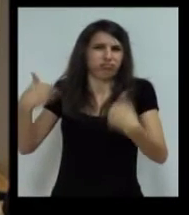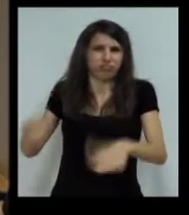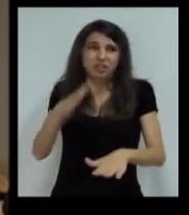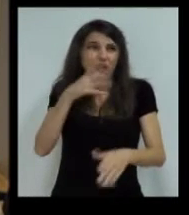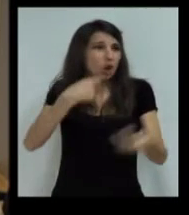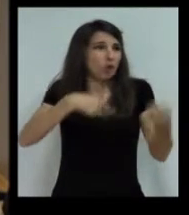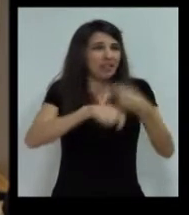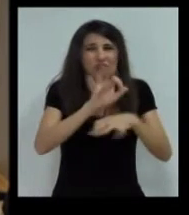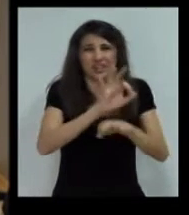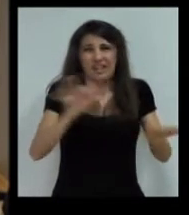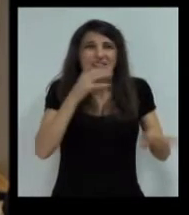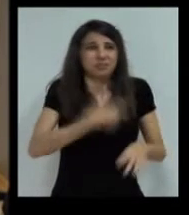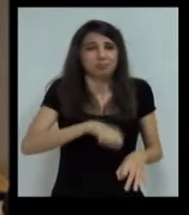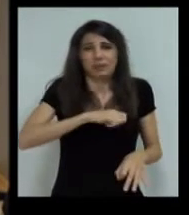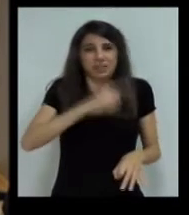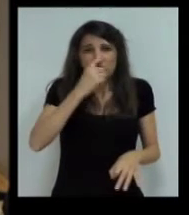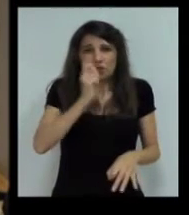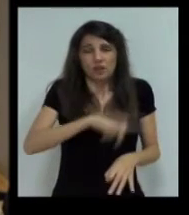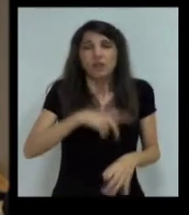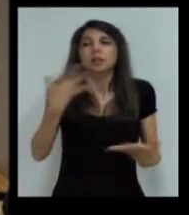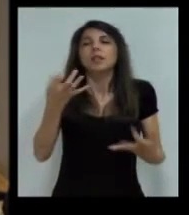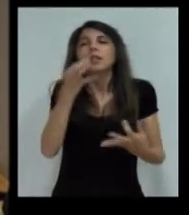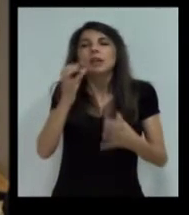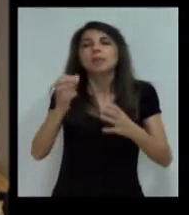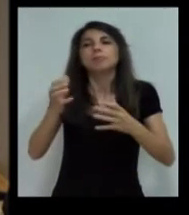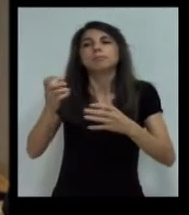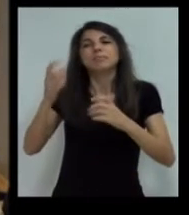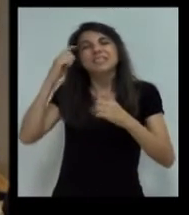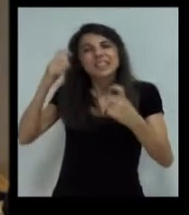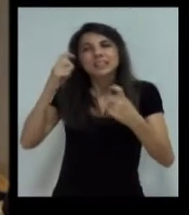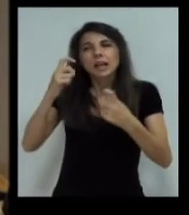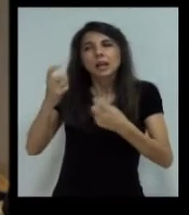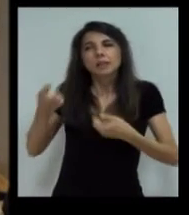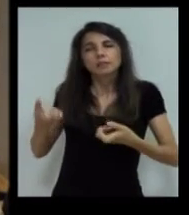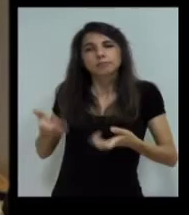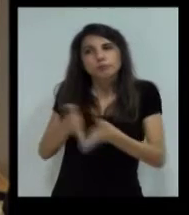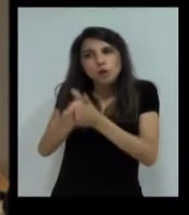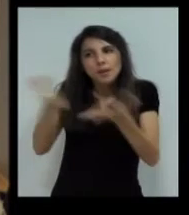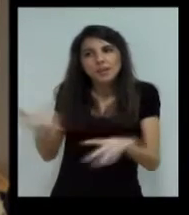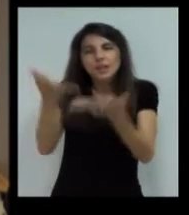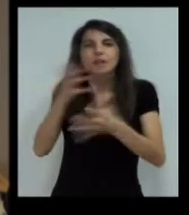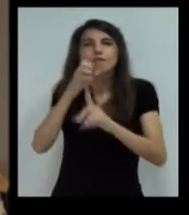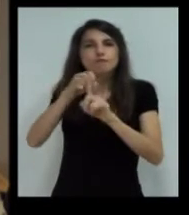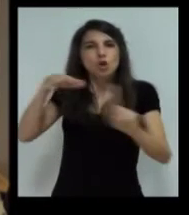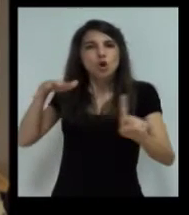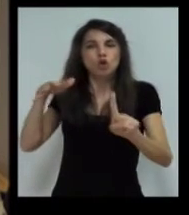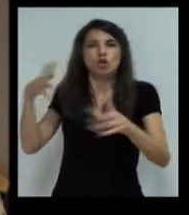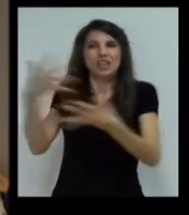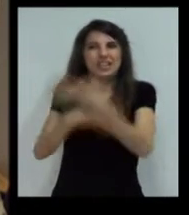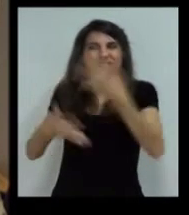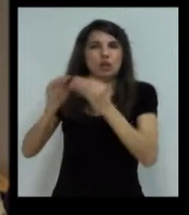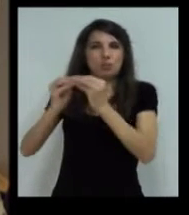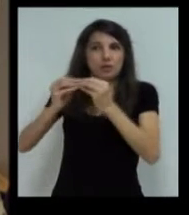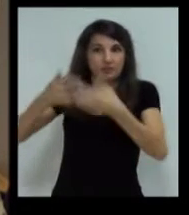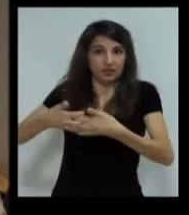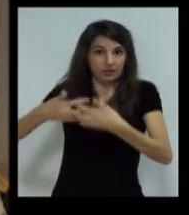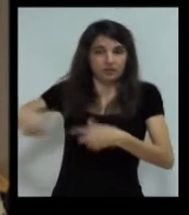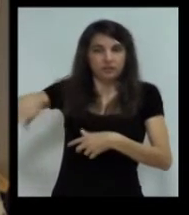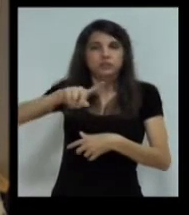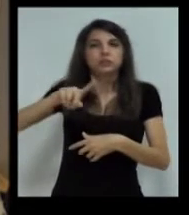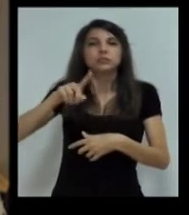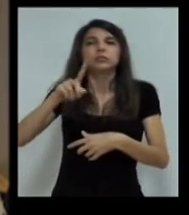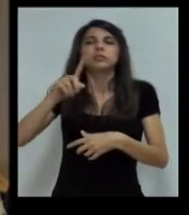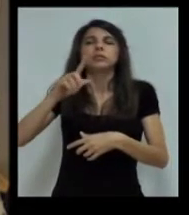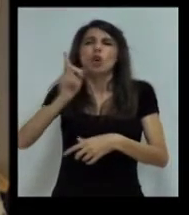Entonces, hay que promover foros de interoperabilidad, no papel. Y obligar a que la gente vaya a esos foros. Es una manera de introducir a los